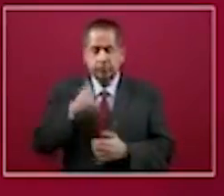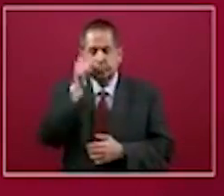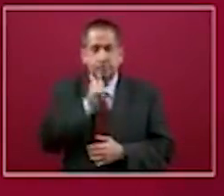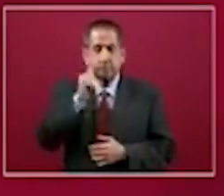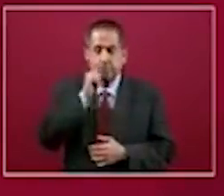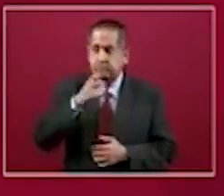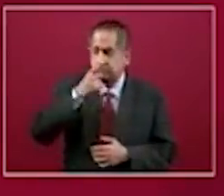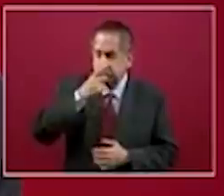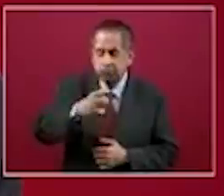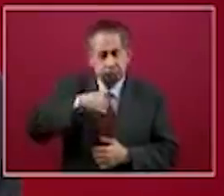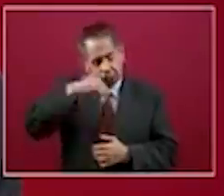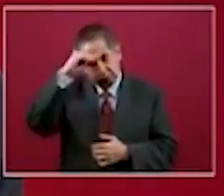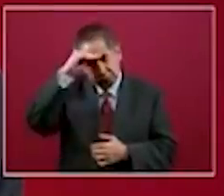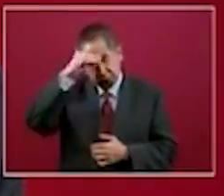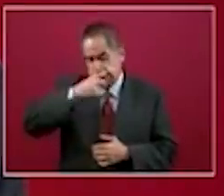pienso,